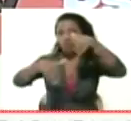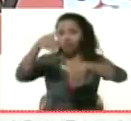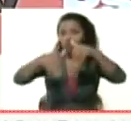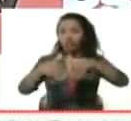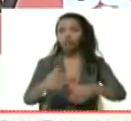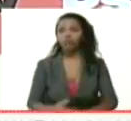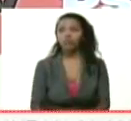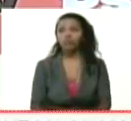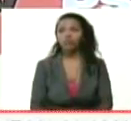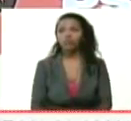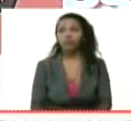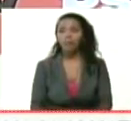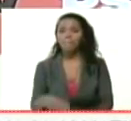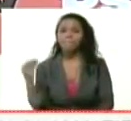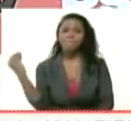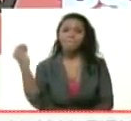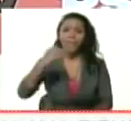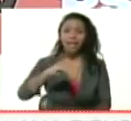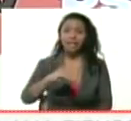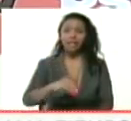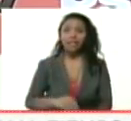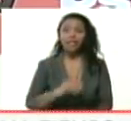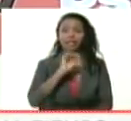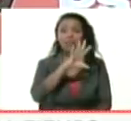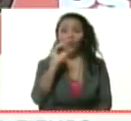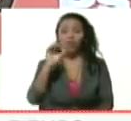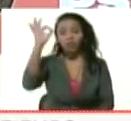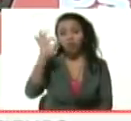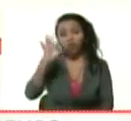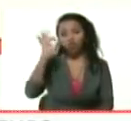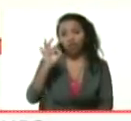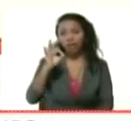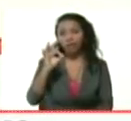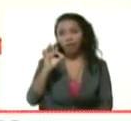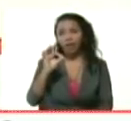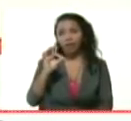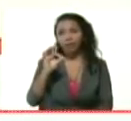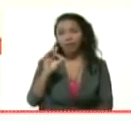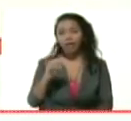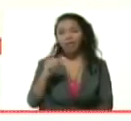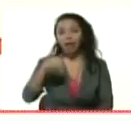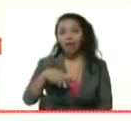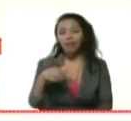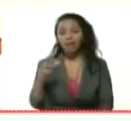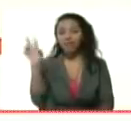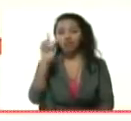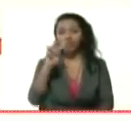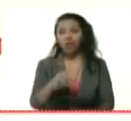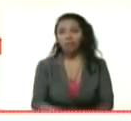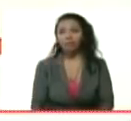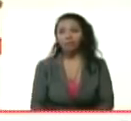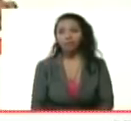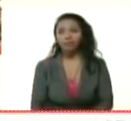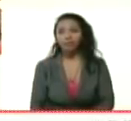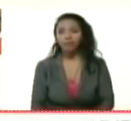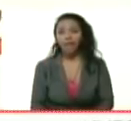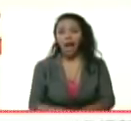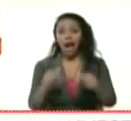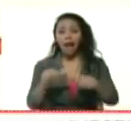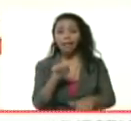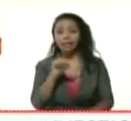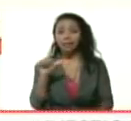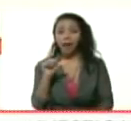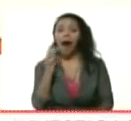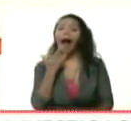Más del 50% del REC de Venezuela. Esta semana, por ejemplo,